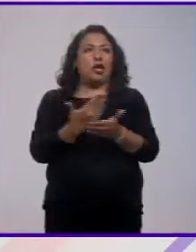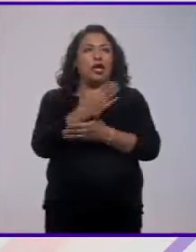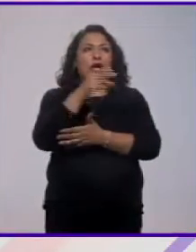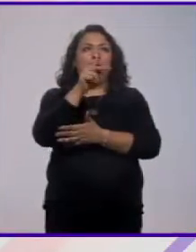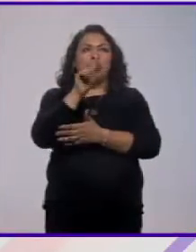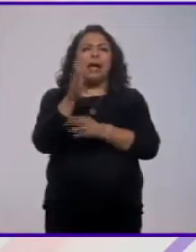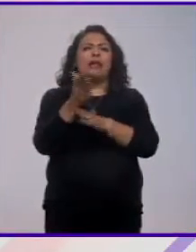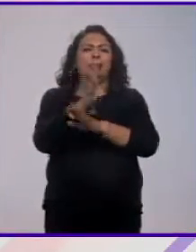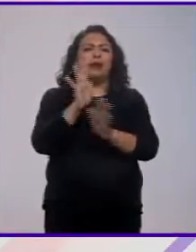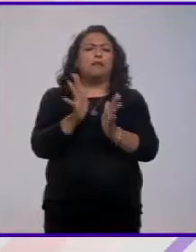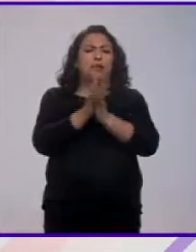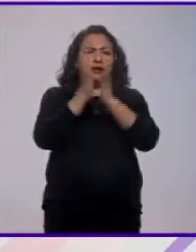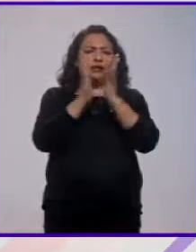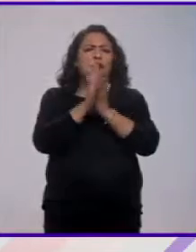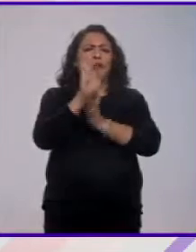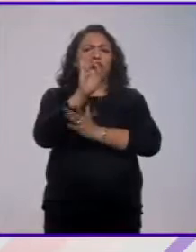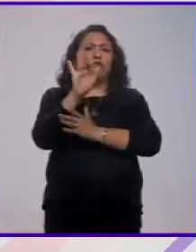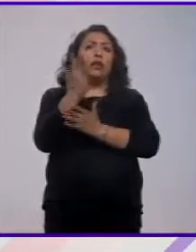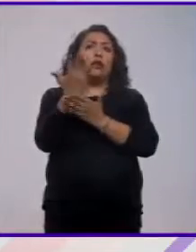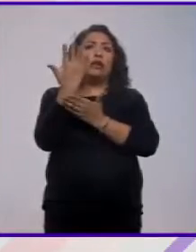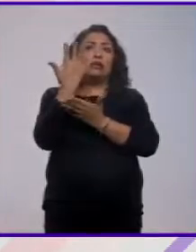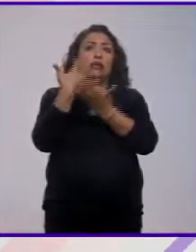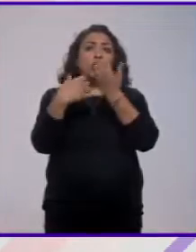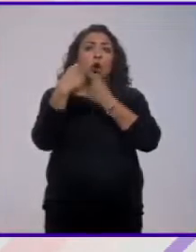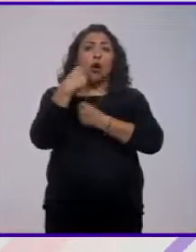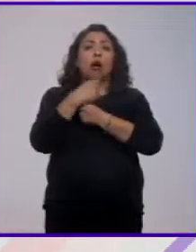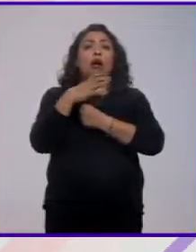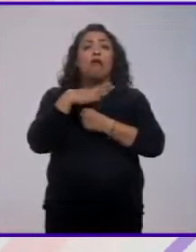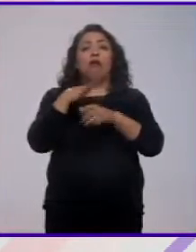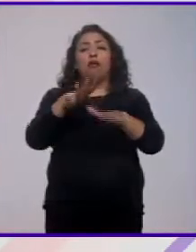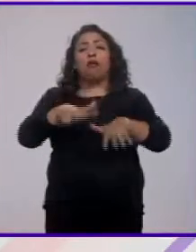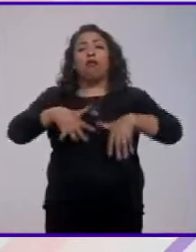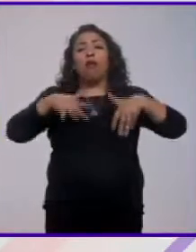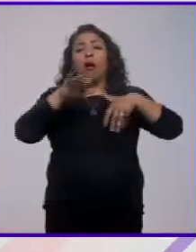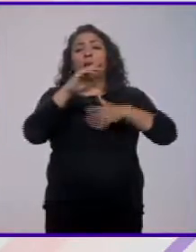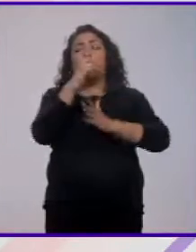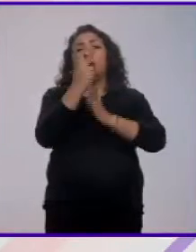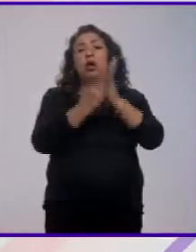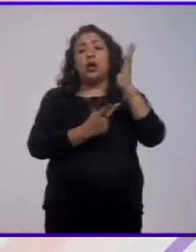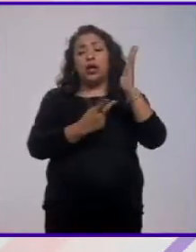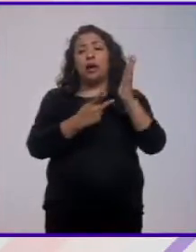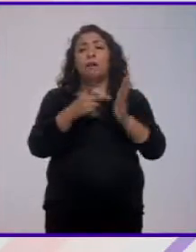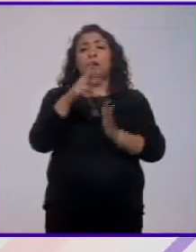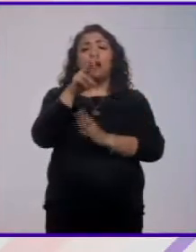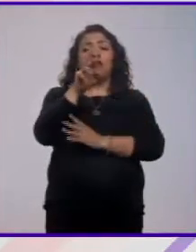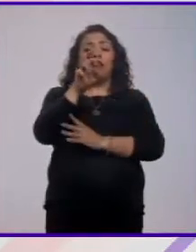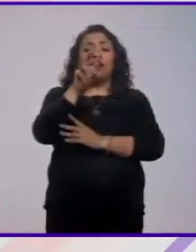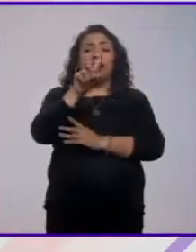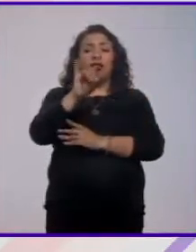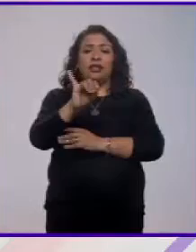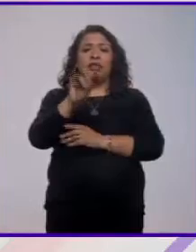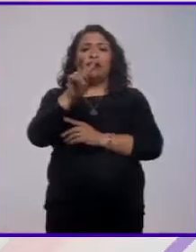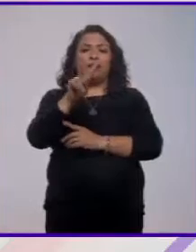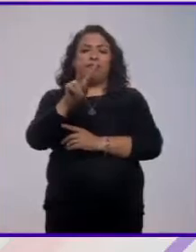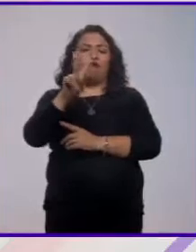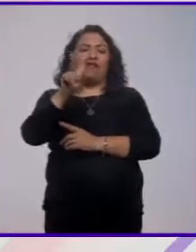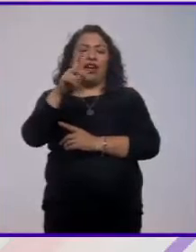ya había participado en el Festival Cervantino hace 5 años con un recital en el marco del programa Verdi versus Wagner.